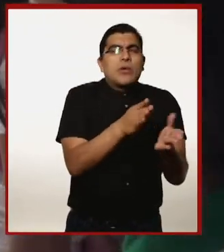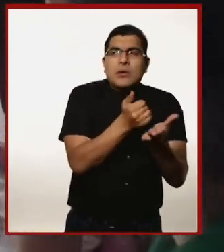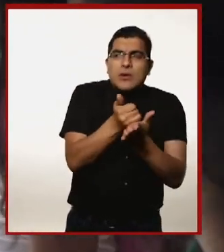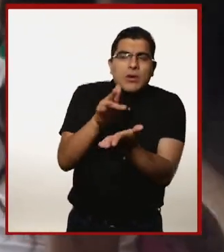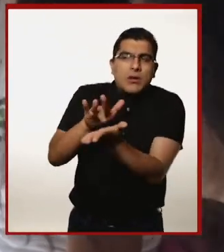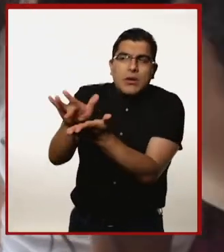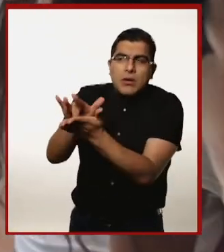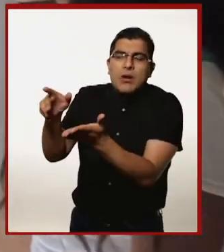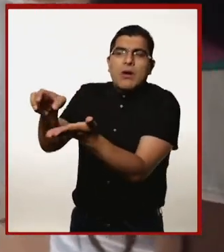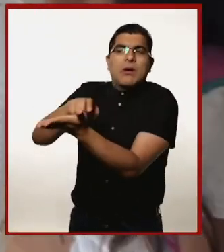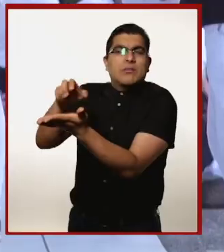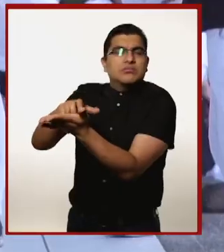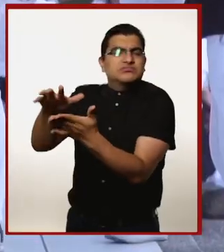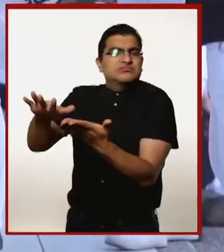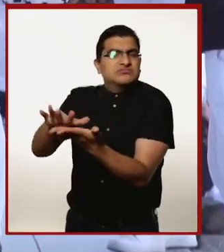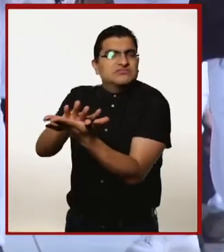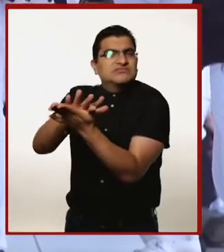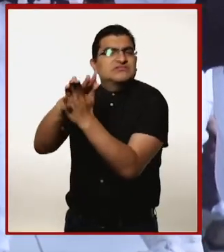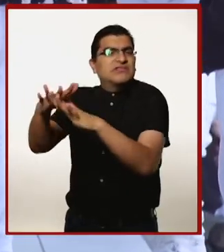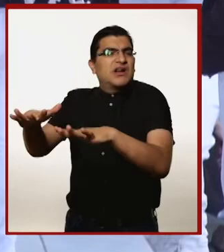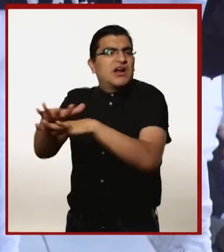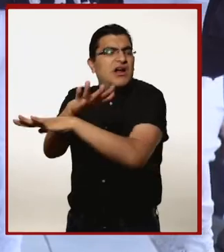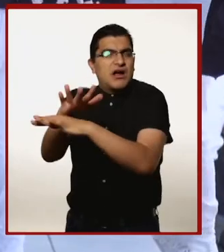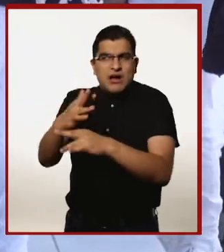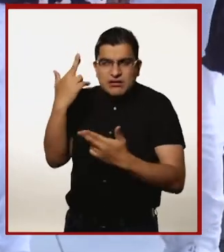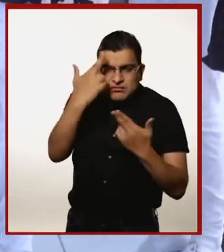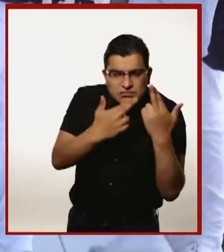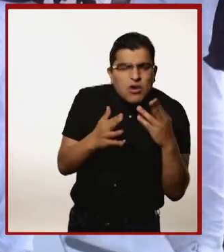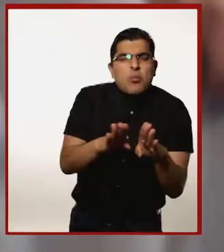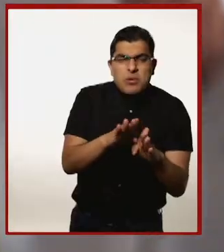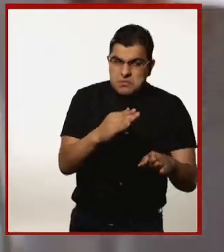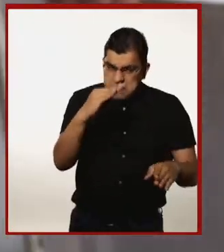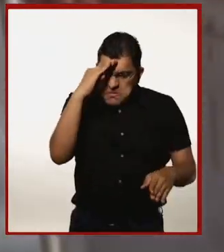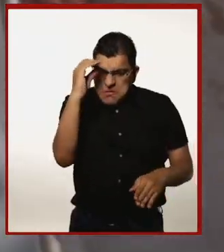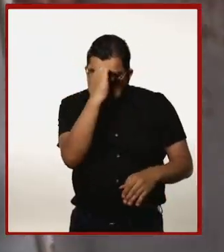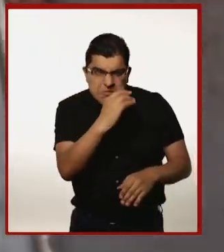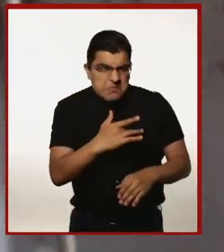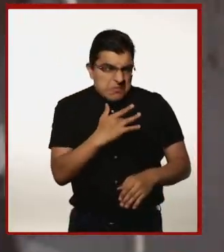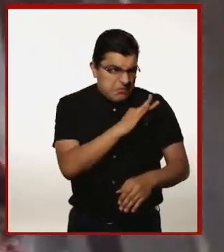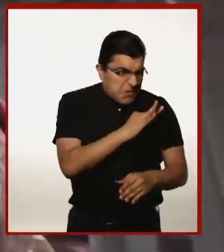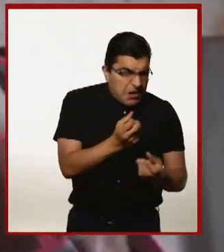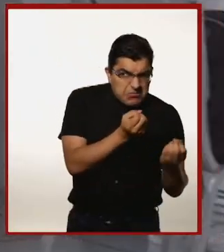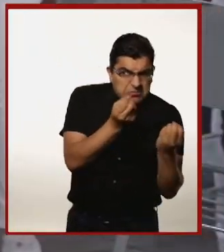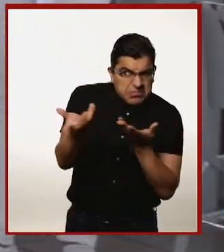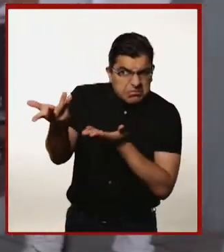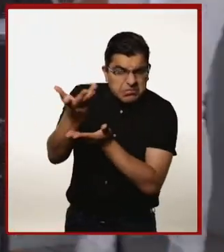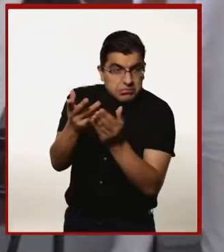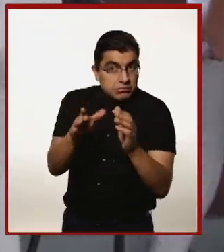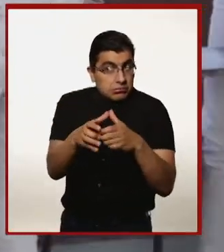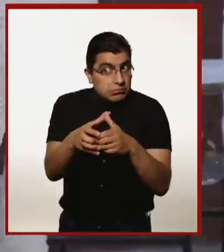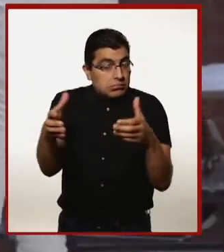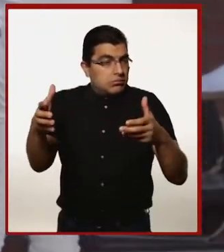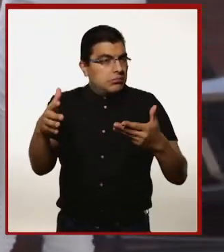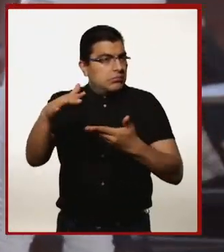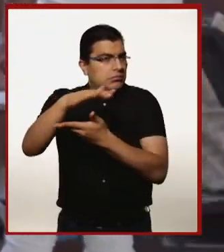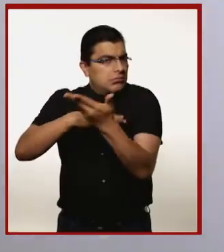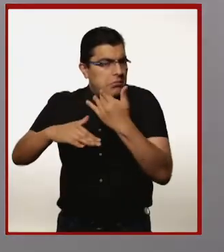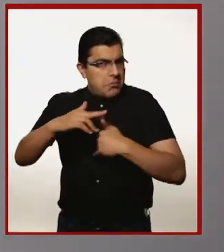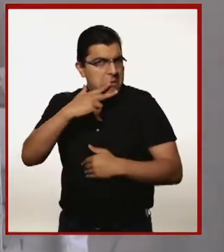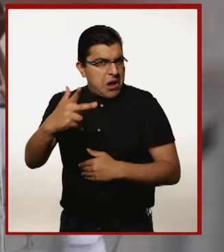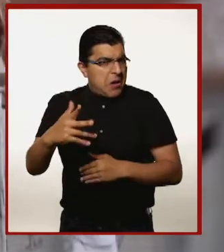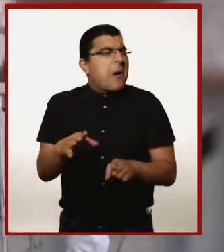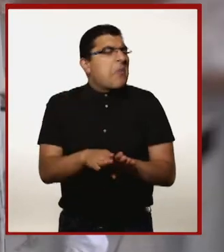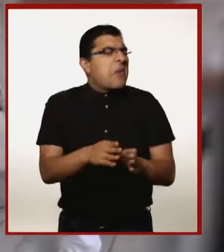para transformar justo esa realidad que están revisando, analizando y que les parece que pudiera tener desarrollarse de